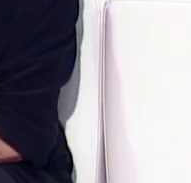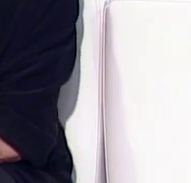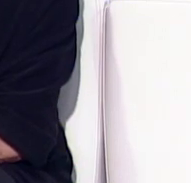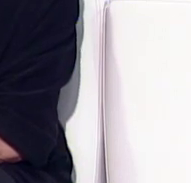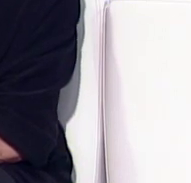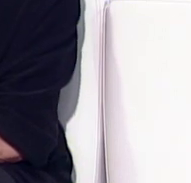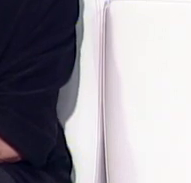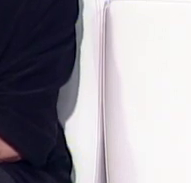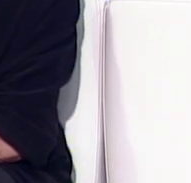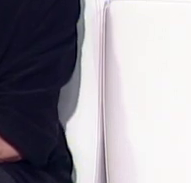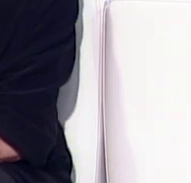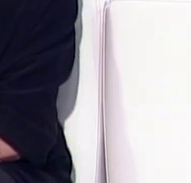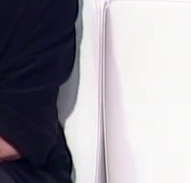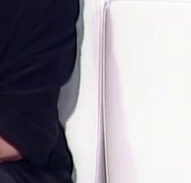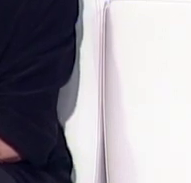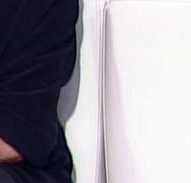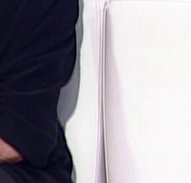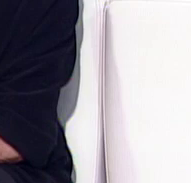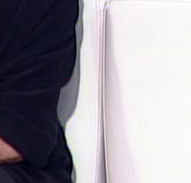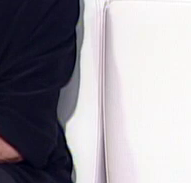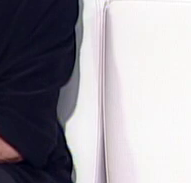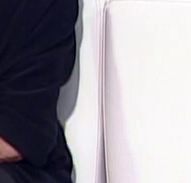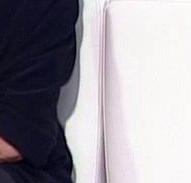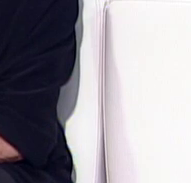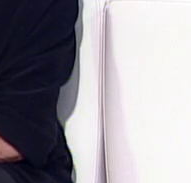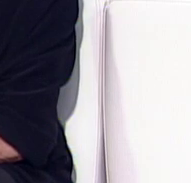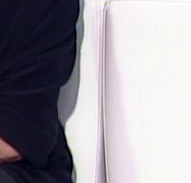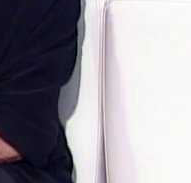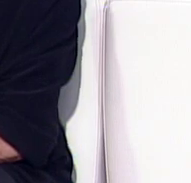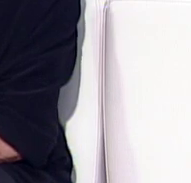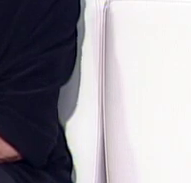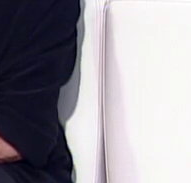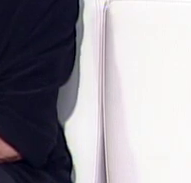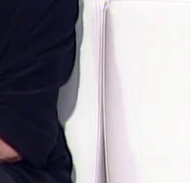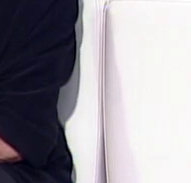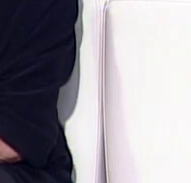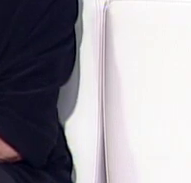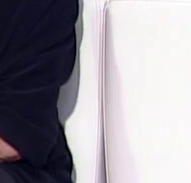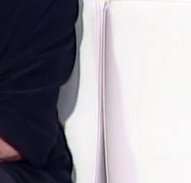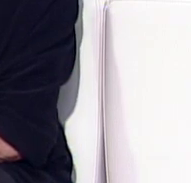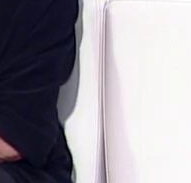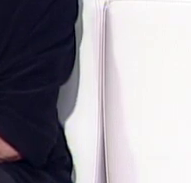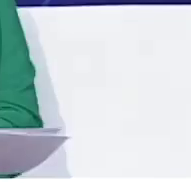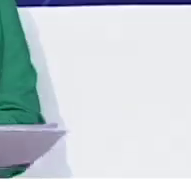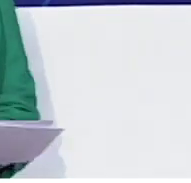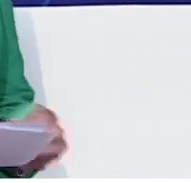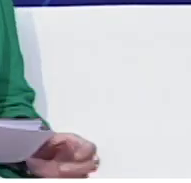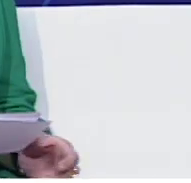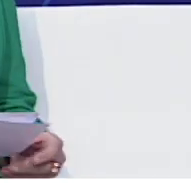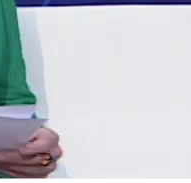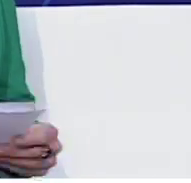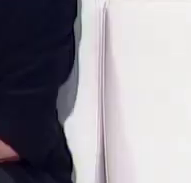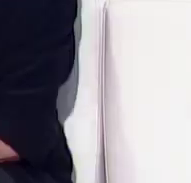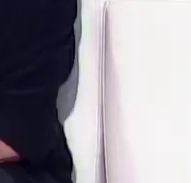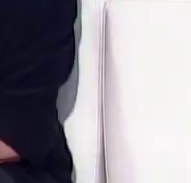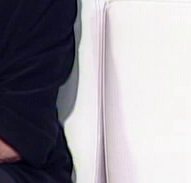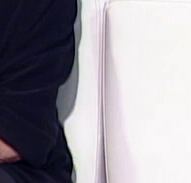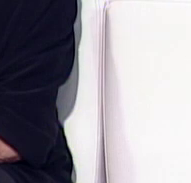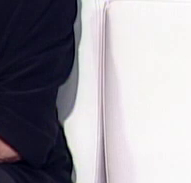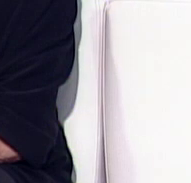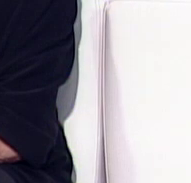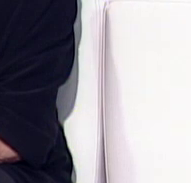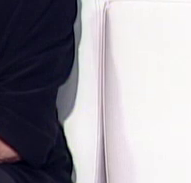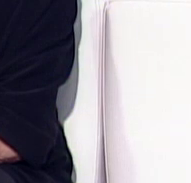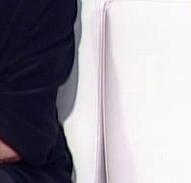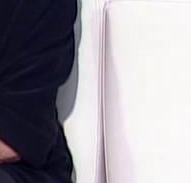poco dando pie a esta nueva Venezuela que se abre próximamente. Bueno, le damos las gracias a Mariclay Stelling,